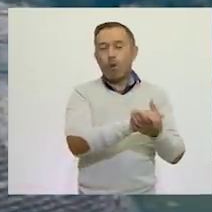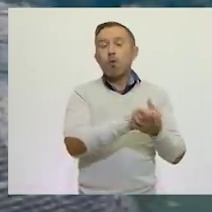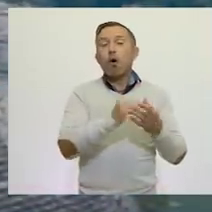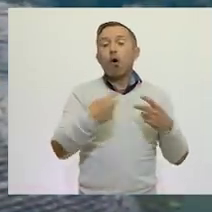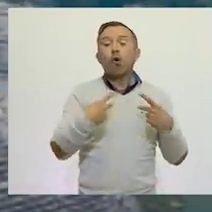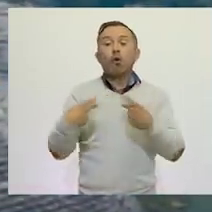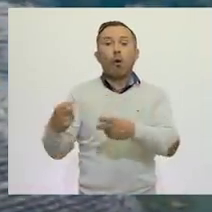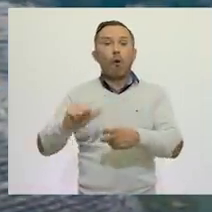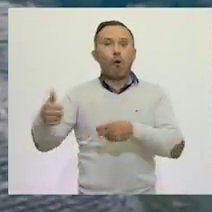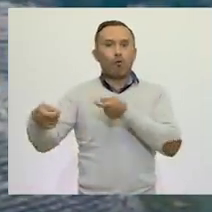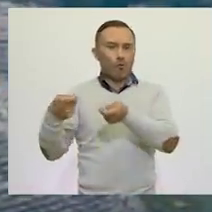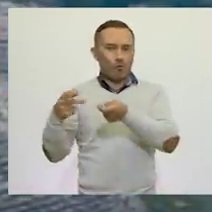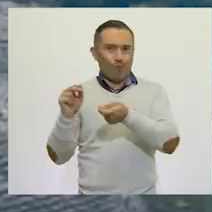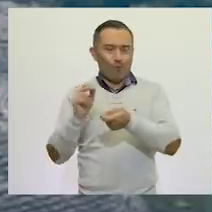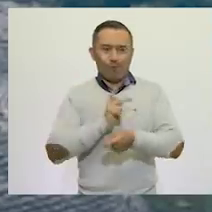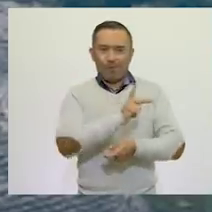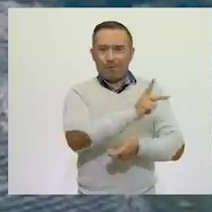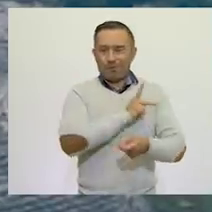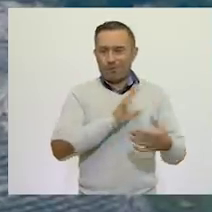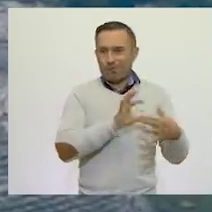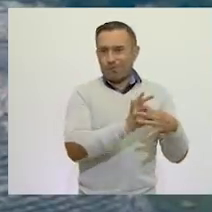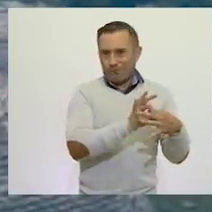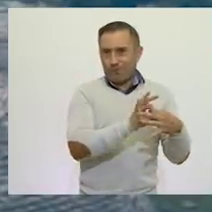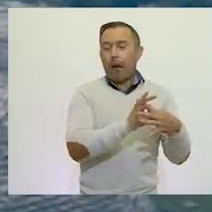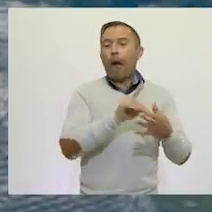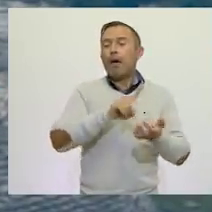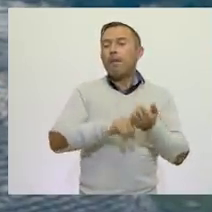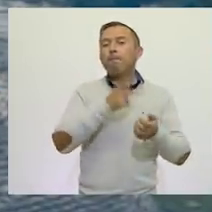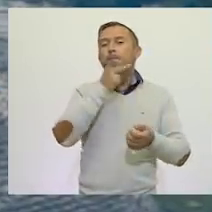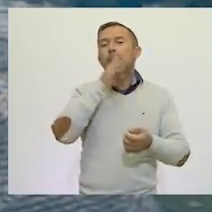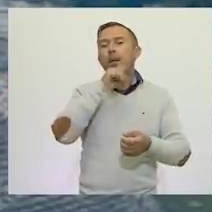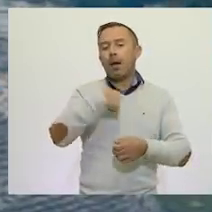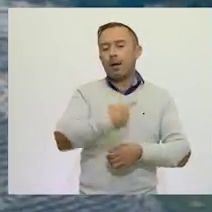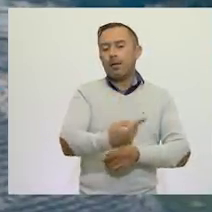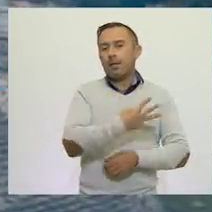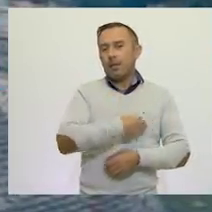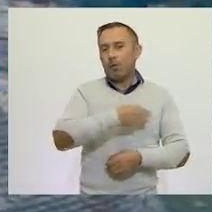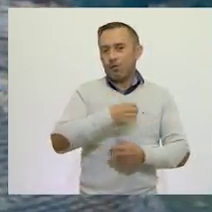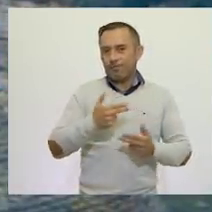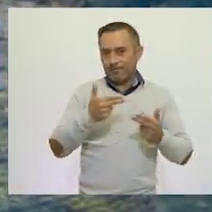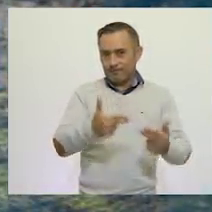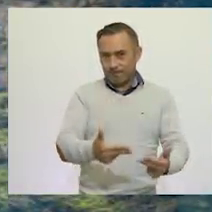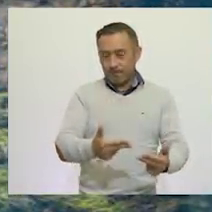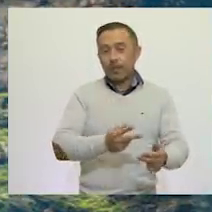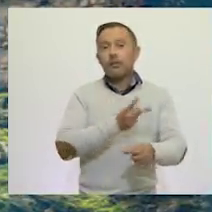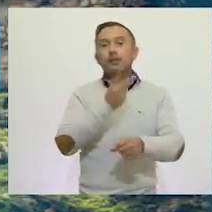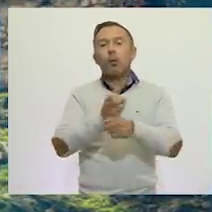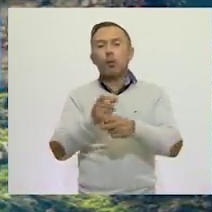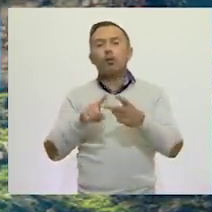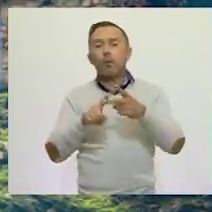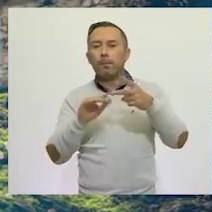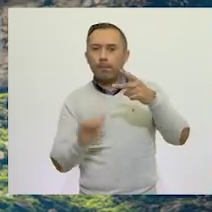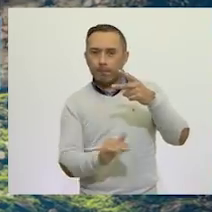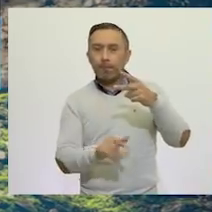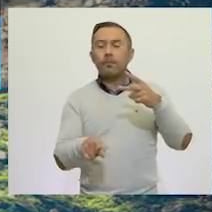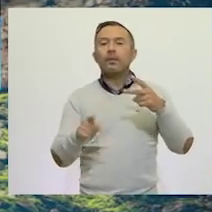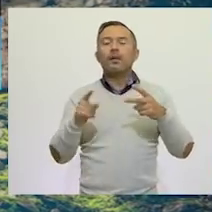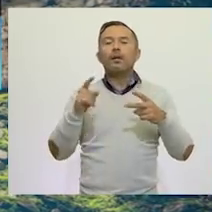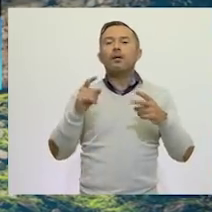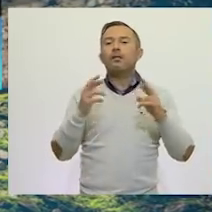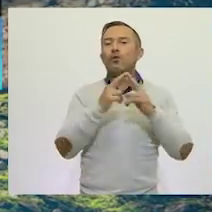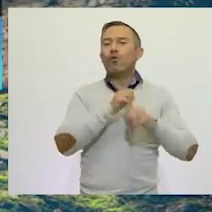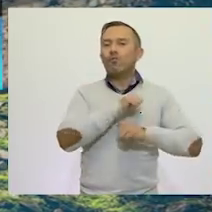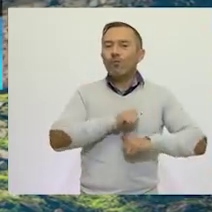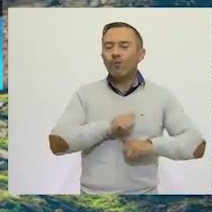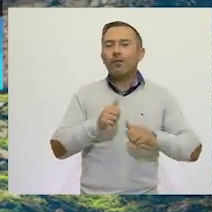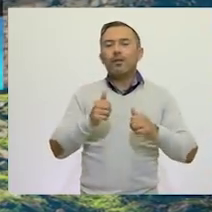general, el poder se pasaba de padres a hijos. Luego estaban los mercaderes, sacerdotes, burócratas y jefes